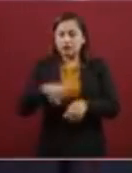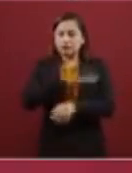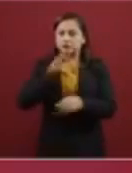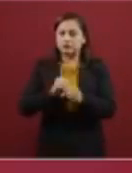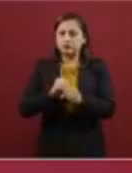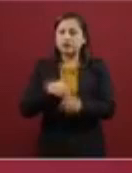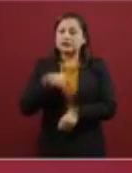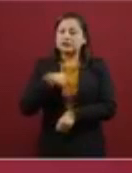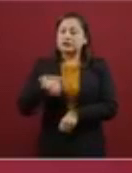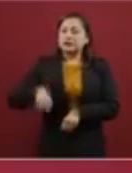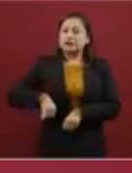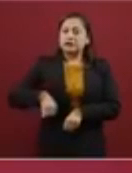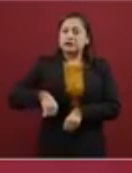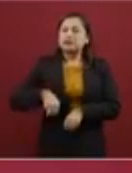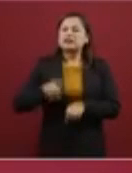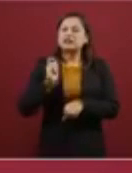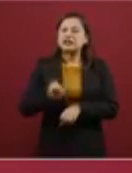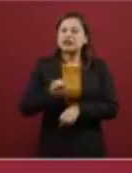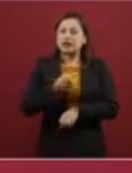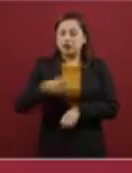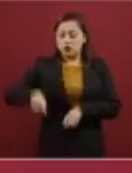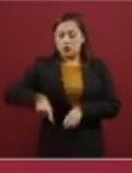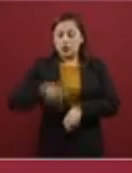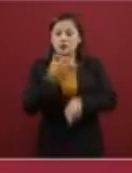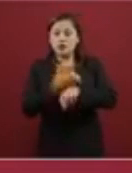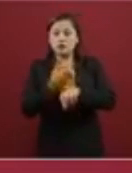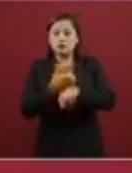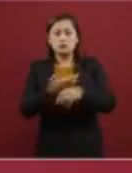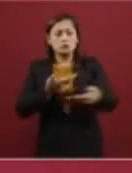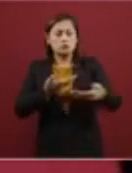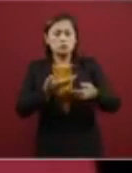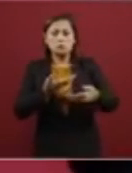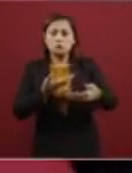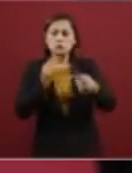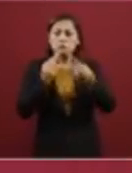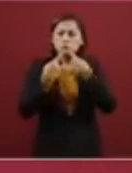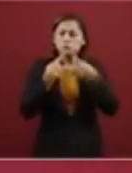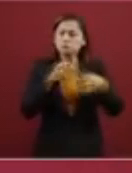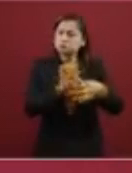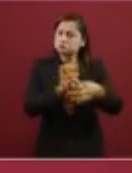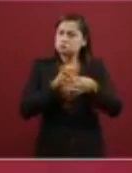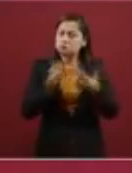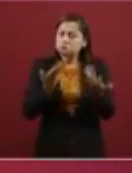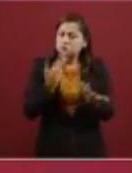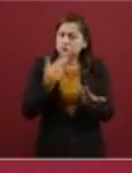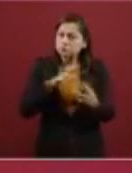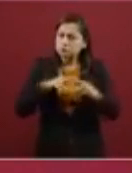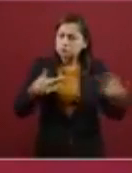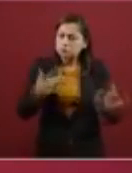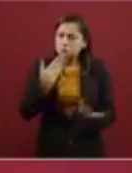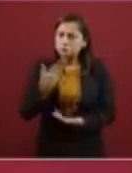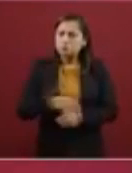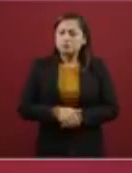relación con el gobierno de Estados Unidos. Es una vecindad necesaria,